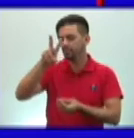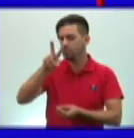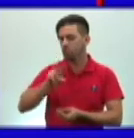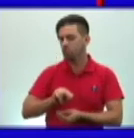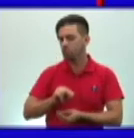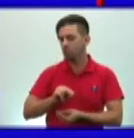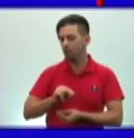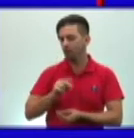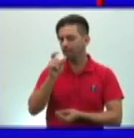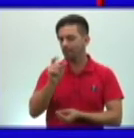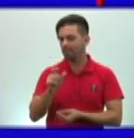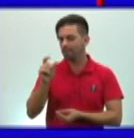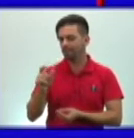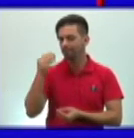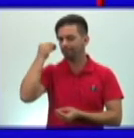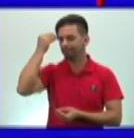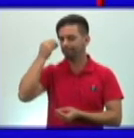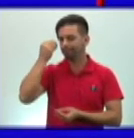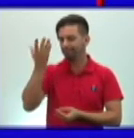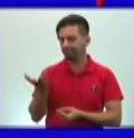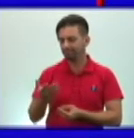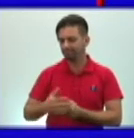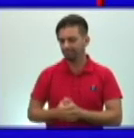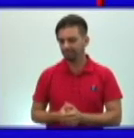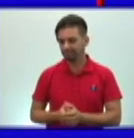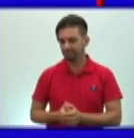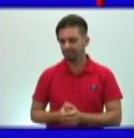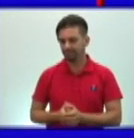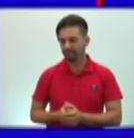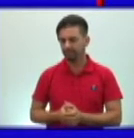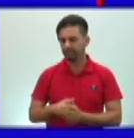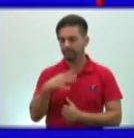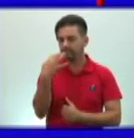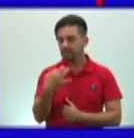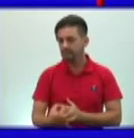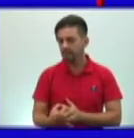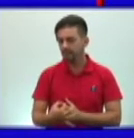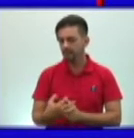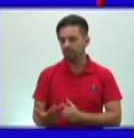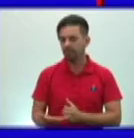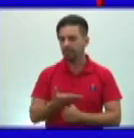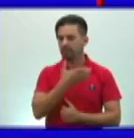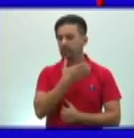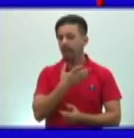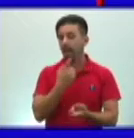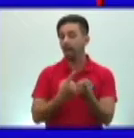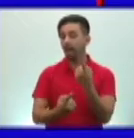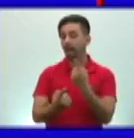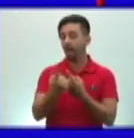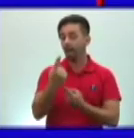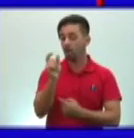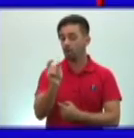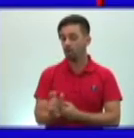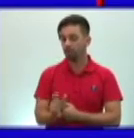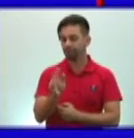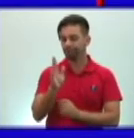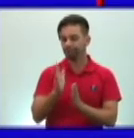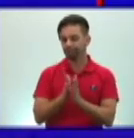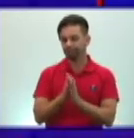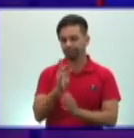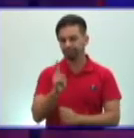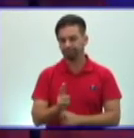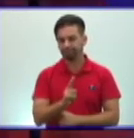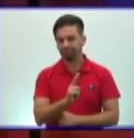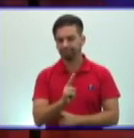posiciones idealistas. Por lo tanto, desde su sinceridad, algunos religiosos proyectan la